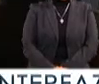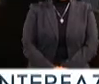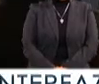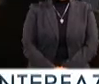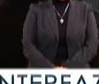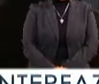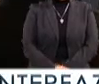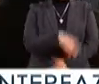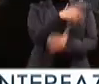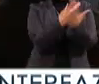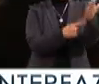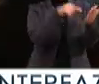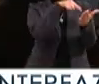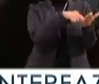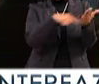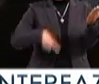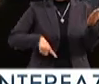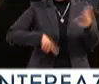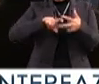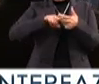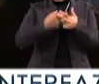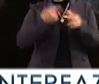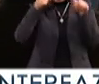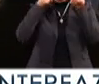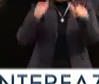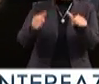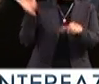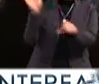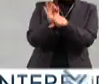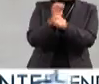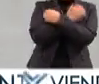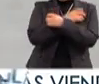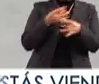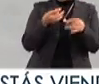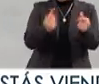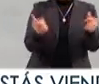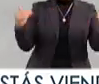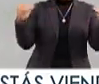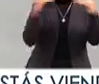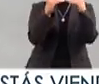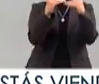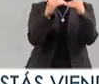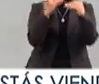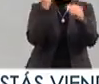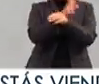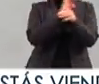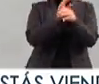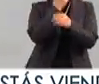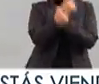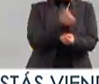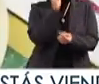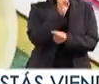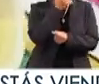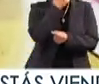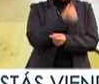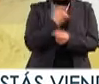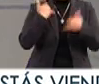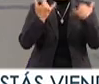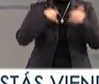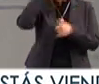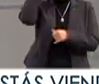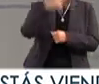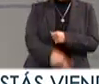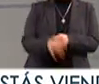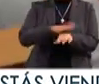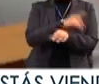La política educativa en el gobierno que comienza se enfocará en garantizar educación de calidad con equidad, en beneficio de las niñas, niños y jóvenes de